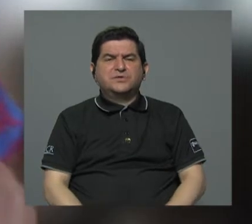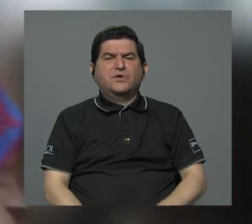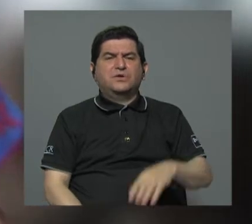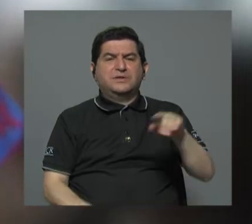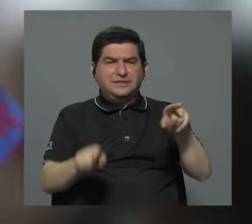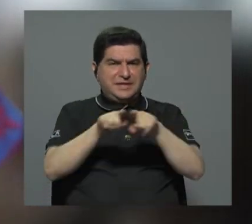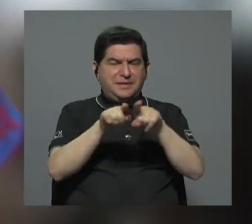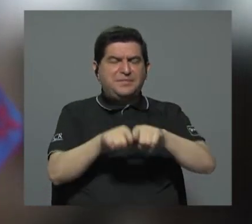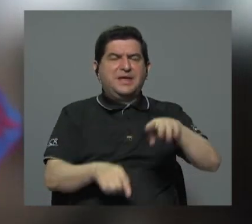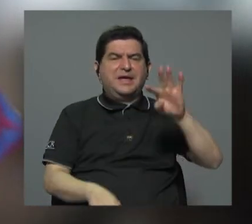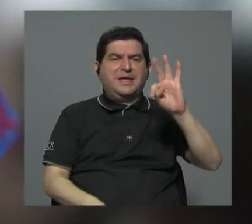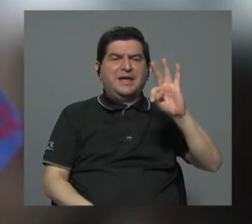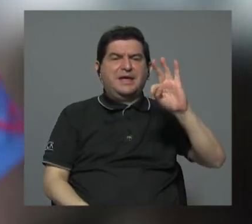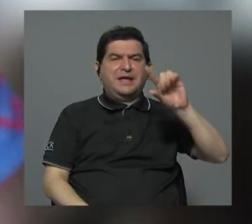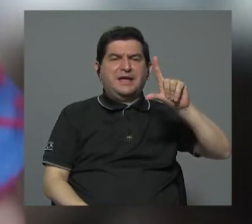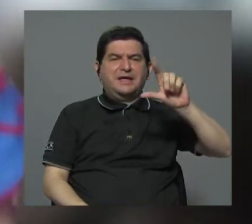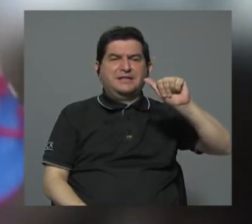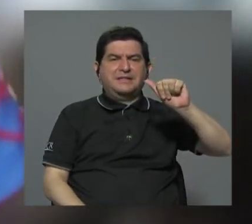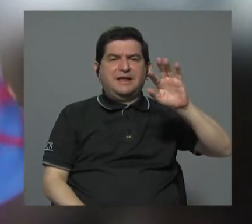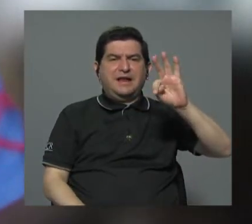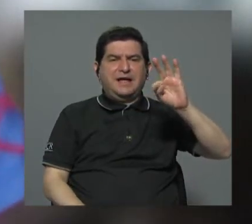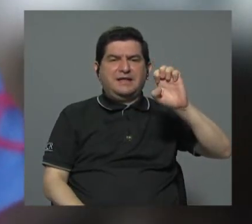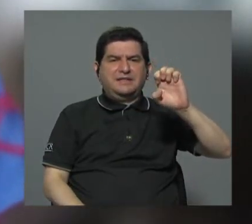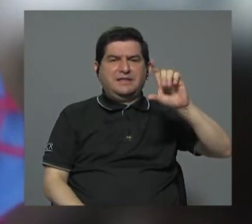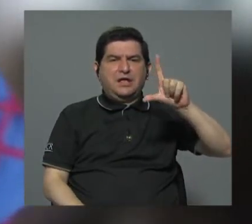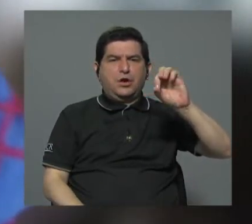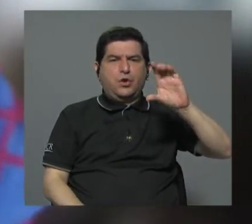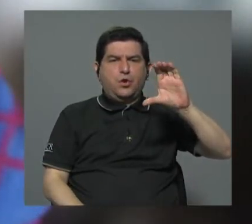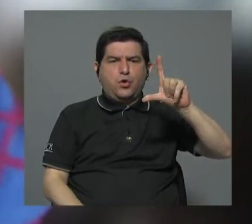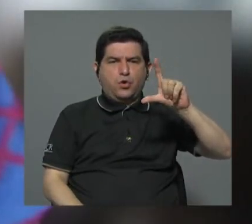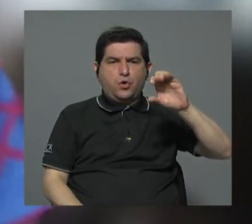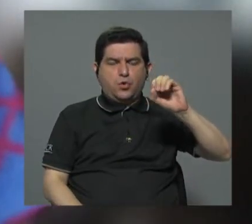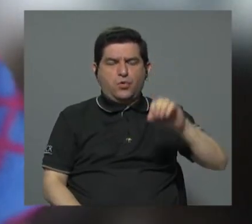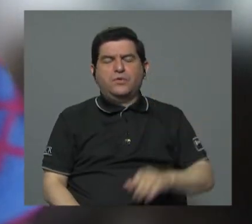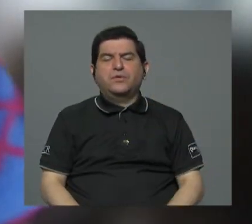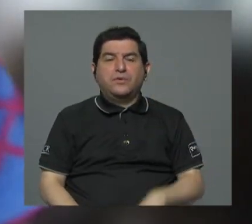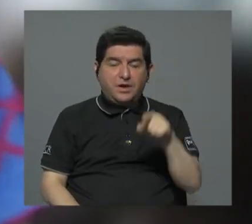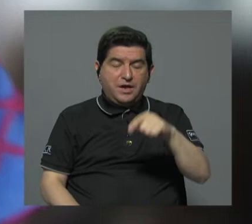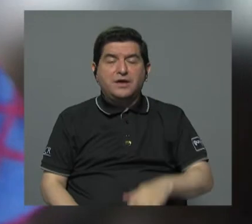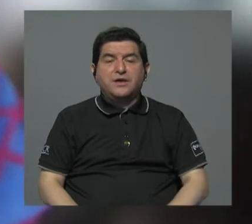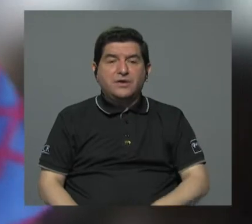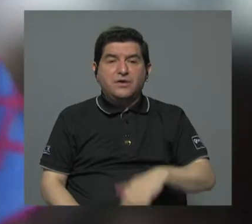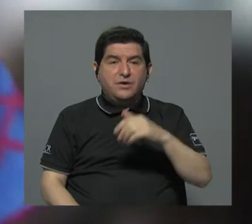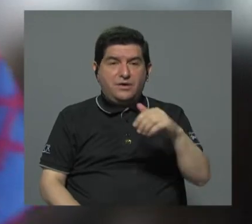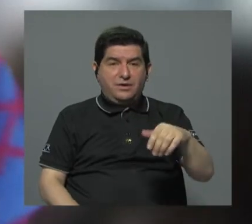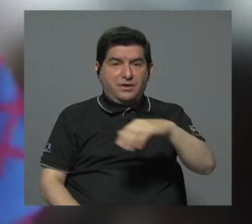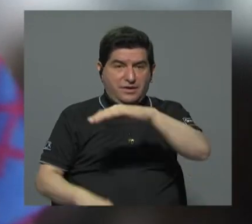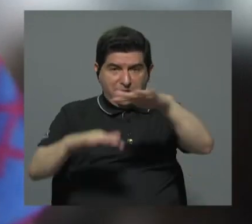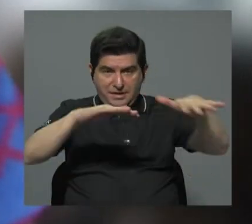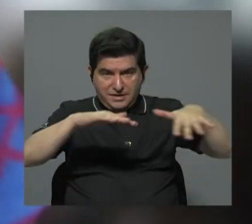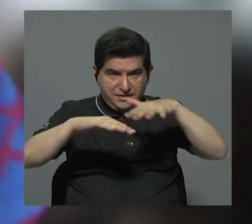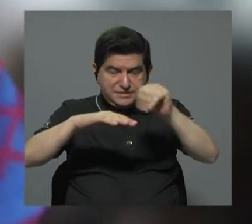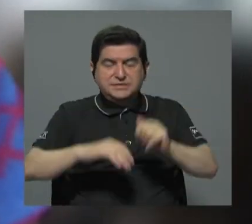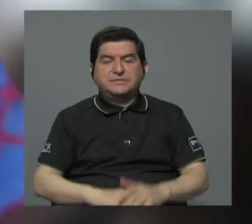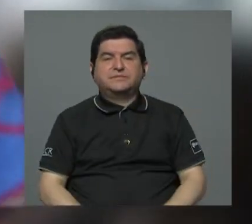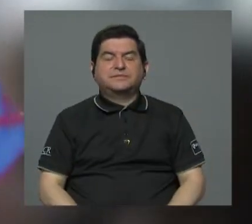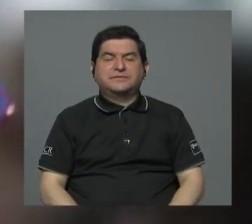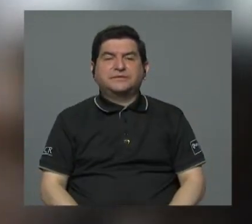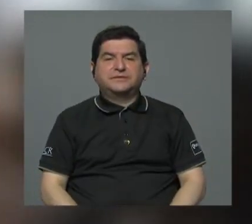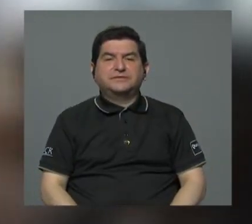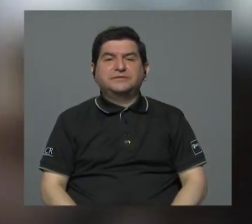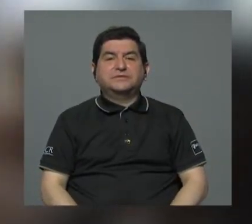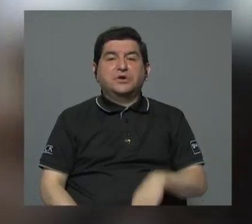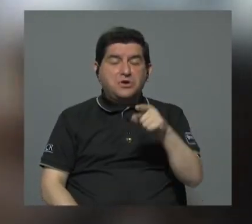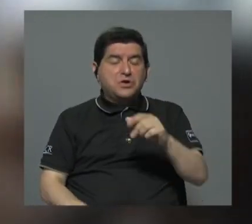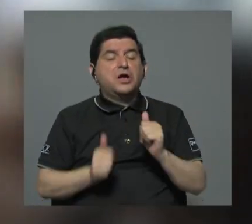pueblos que viven en la isla de México, en medio de las aguas del lago de Texcoco. Y estos dos pueblos, cuando son conquistados, se van con